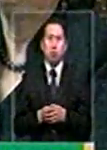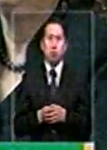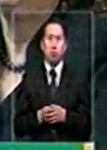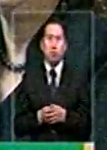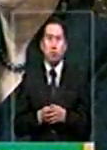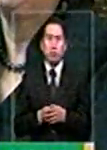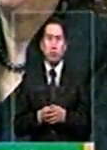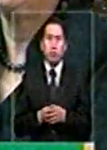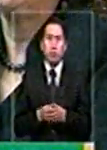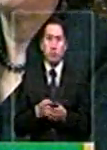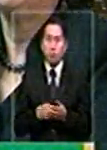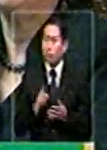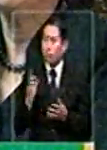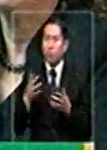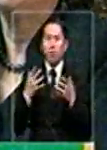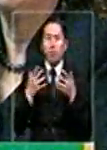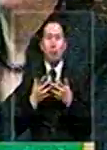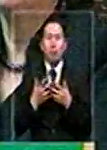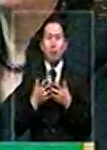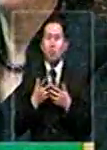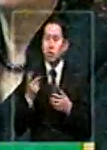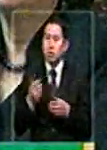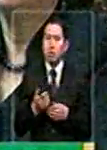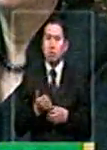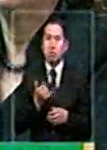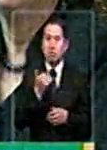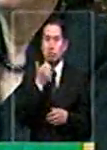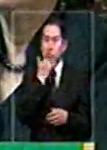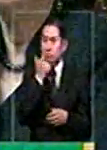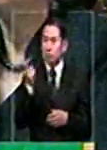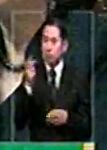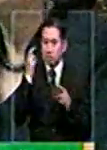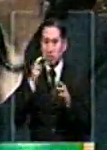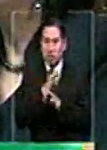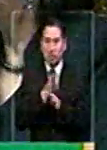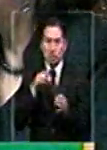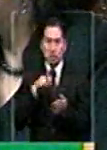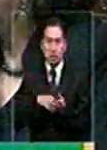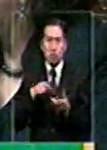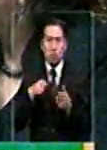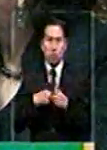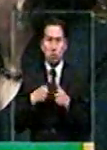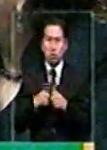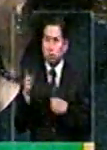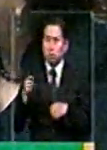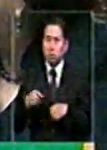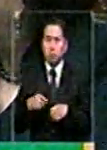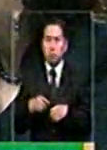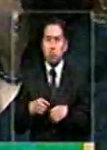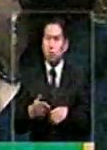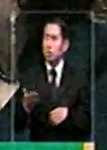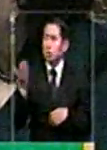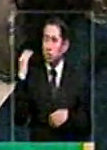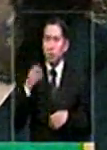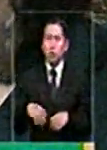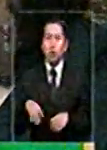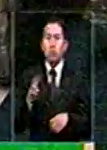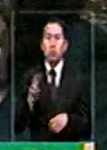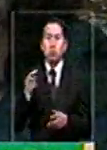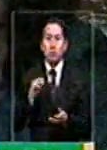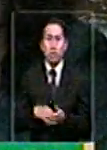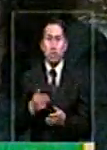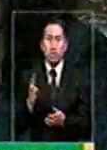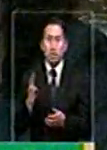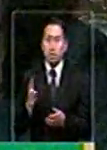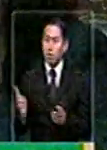Entonces, la empresa ha cometido una irregularidad grave al tardar desde 2017 hasta